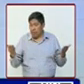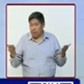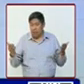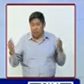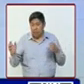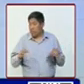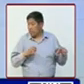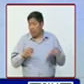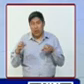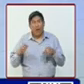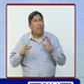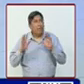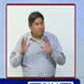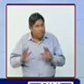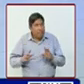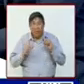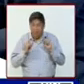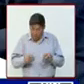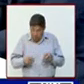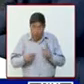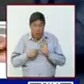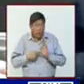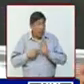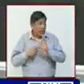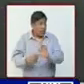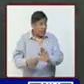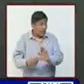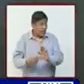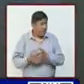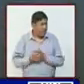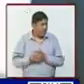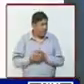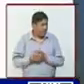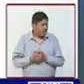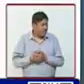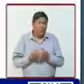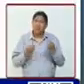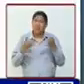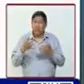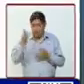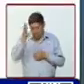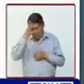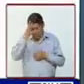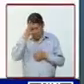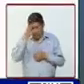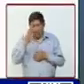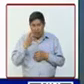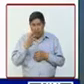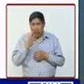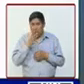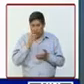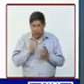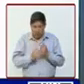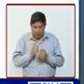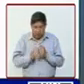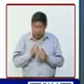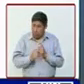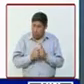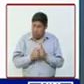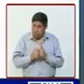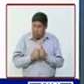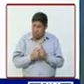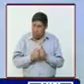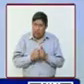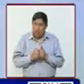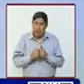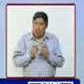derivado en claro, la explosión. Y así como hemos mostrado en esa nota, muchos padres que nos han escrito también se ven